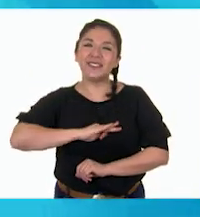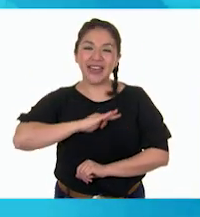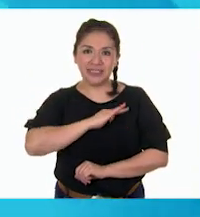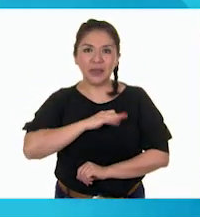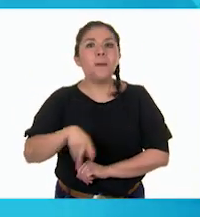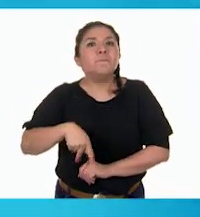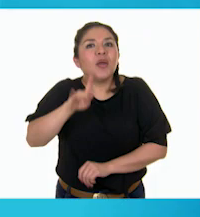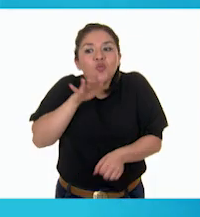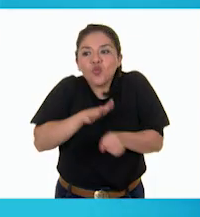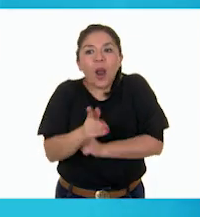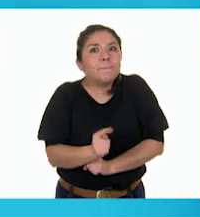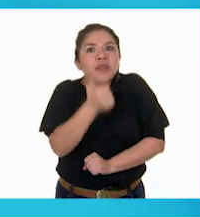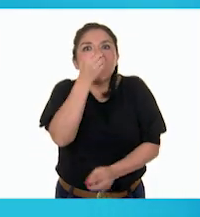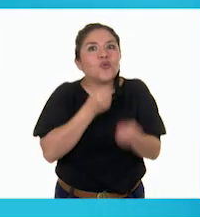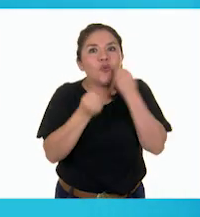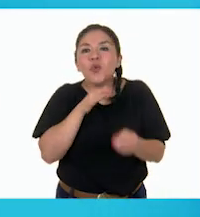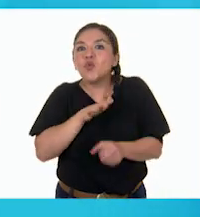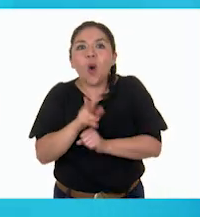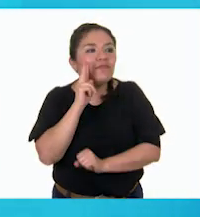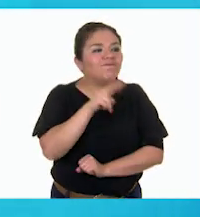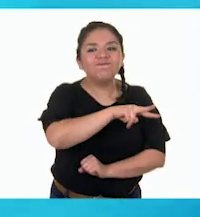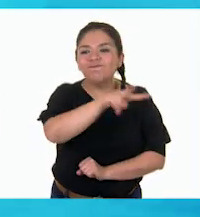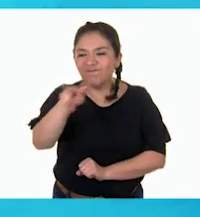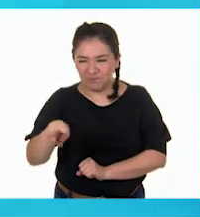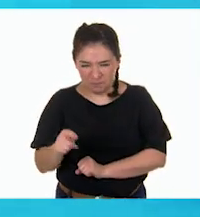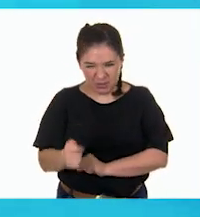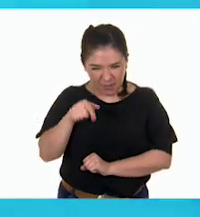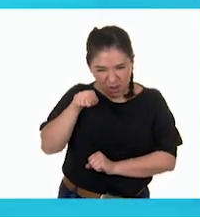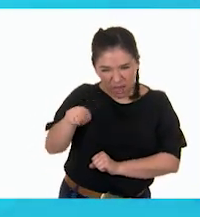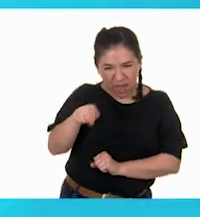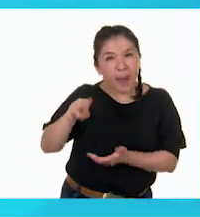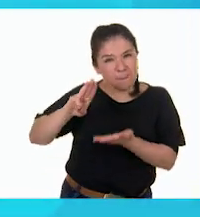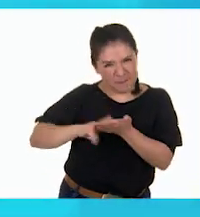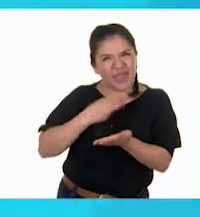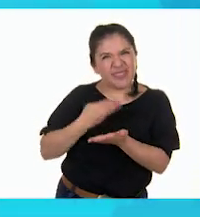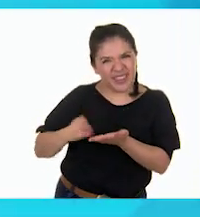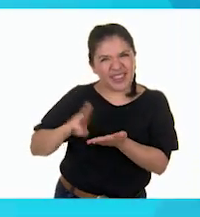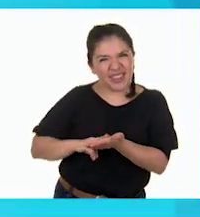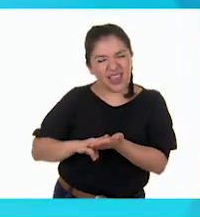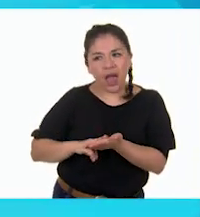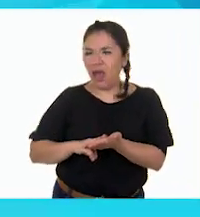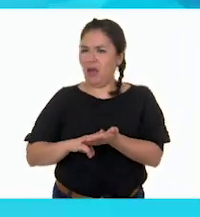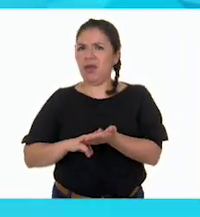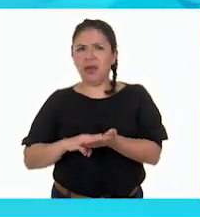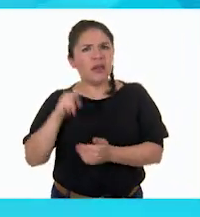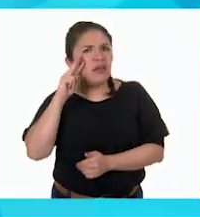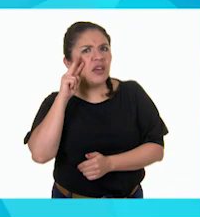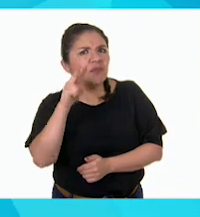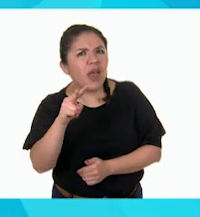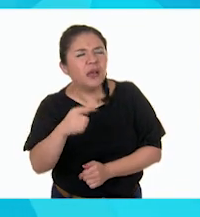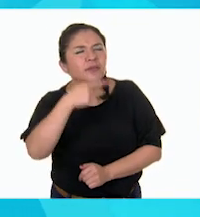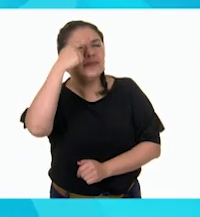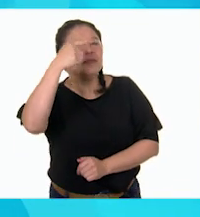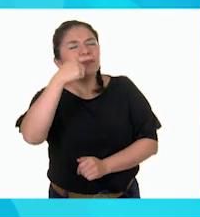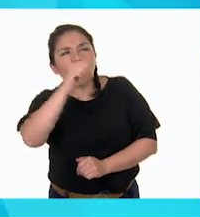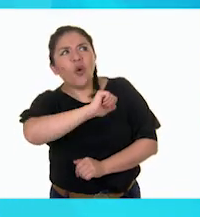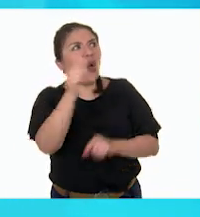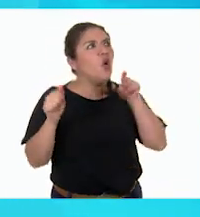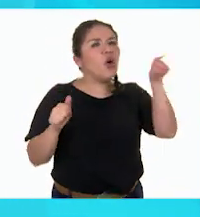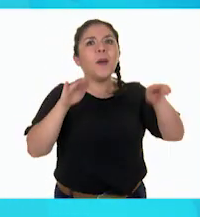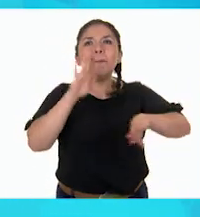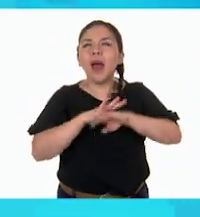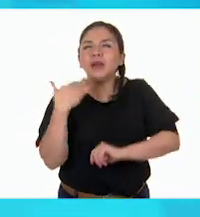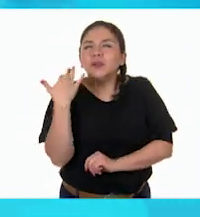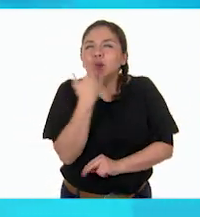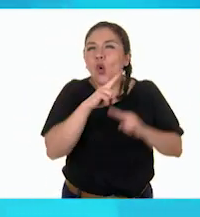¿con qué debería empezar primero? Le iba a echar el diente a un paquete de mantequilla, cuando desde algún lado le llegó un aroma riquísimo a